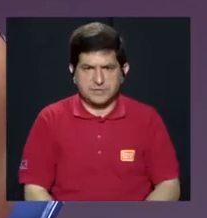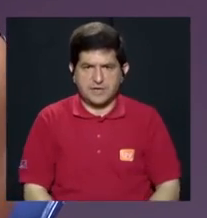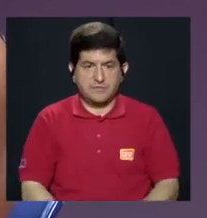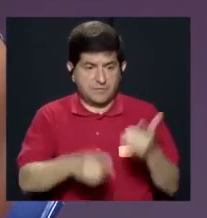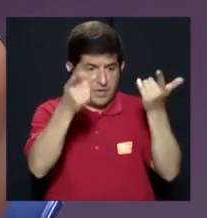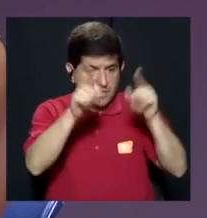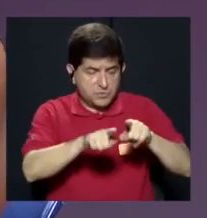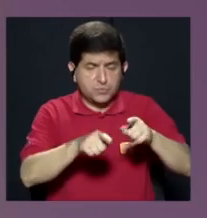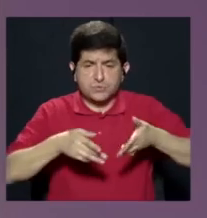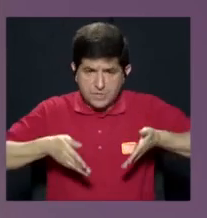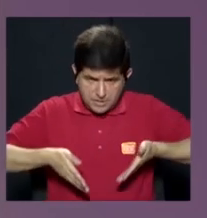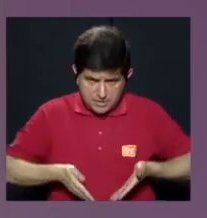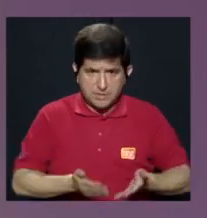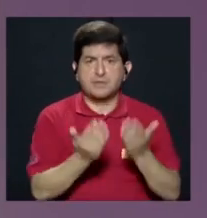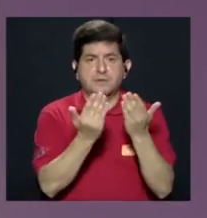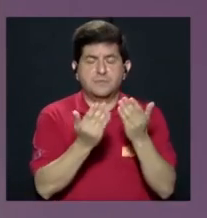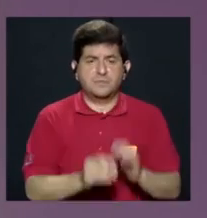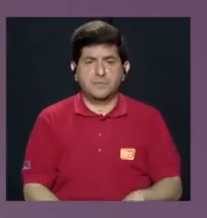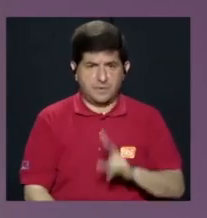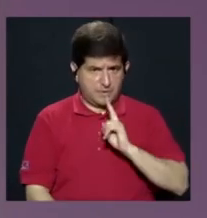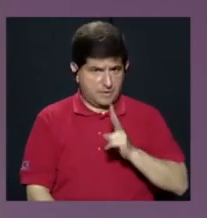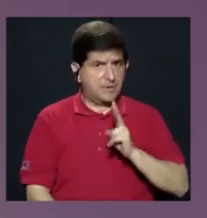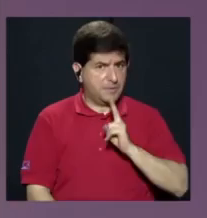le ocurrió a su bebé realmente era